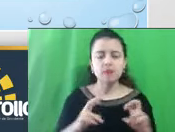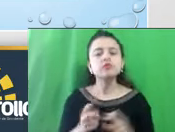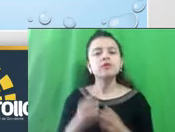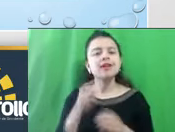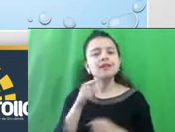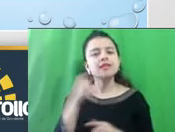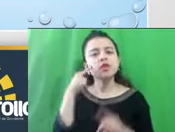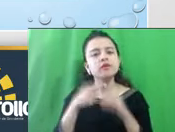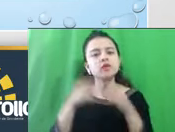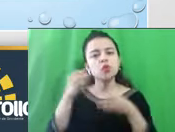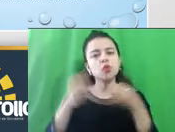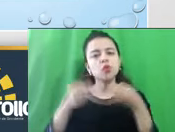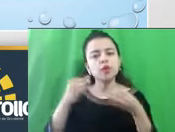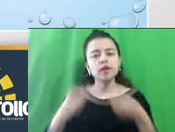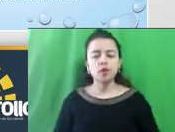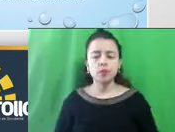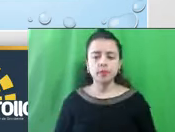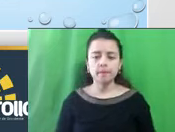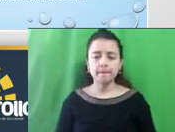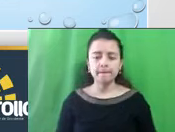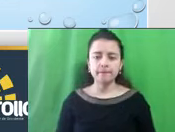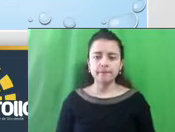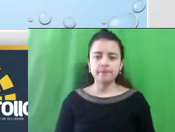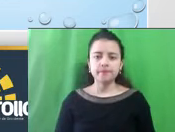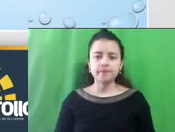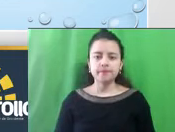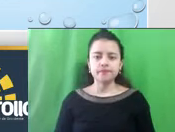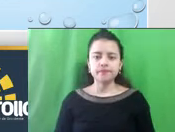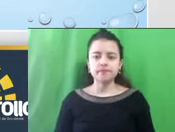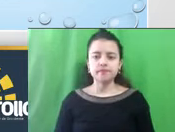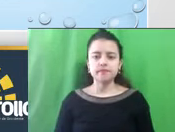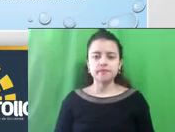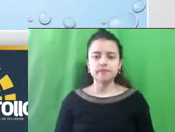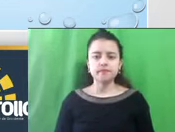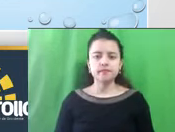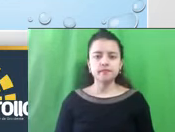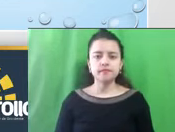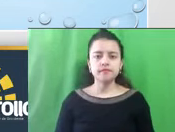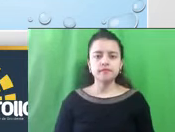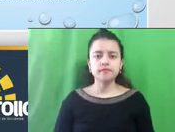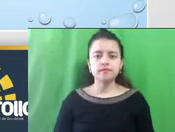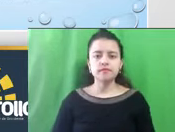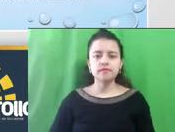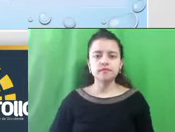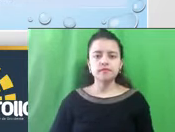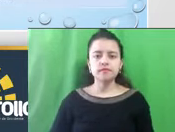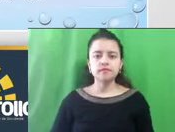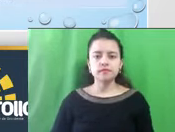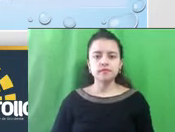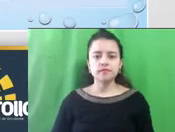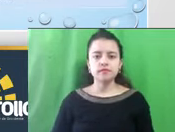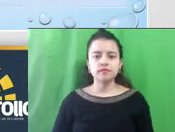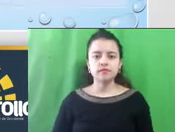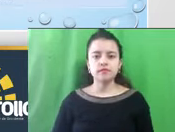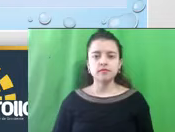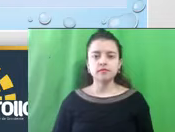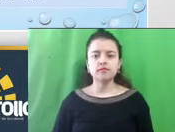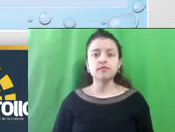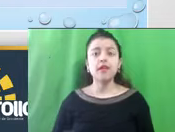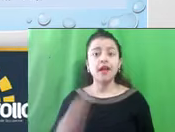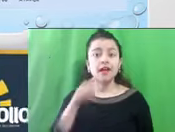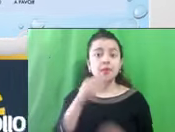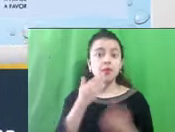Dentro de las funciones de la subgerencia jurídica se encuentra la dirección de los procesos de contratación bajo